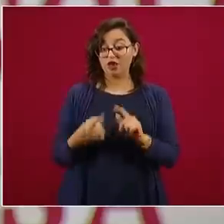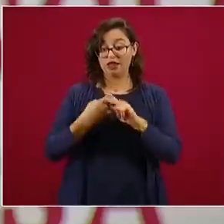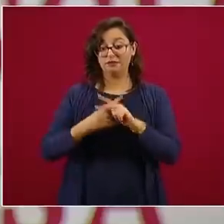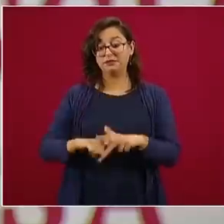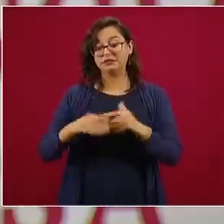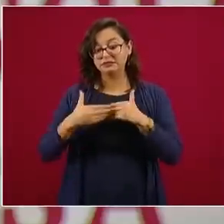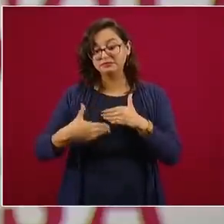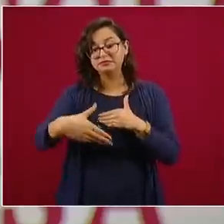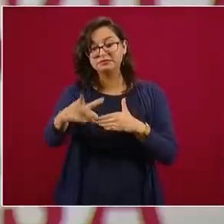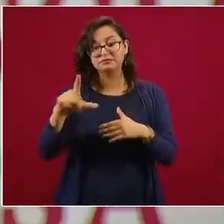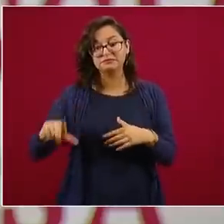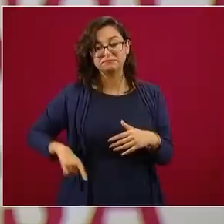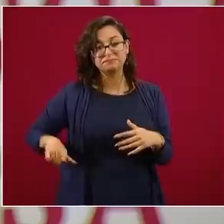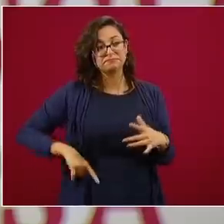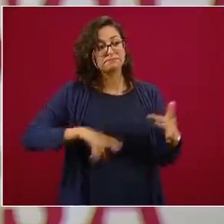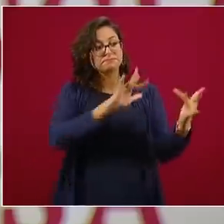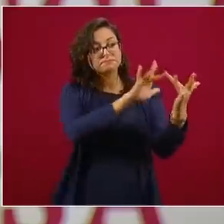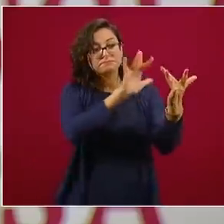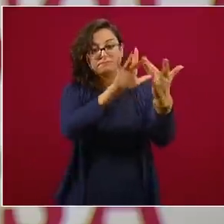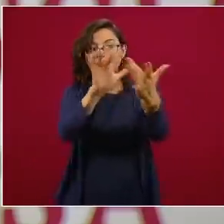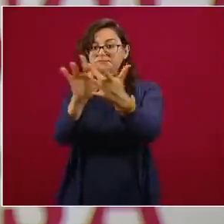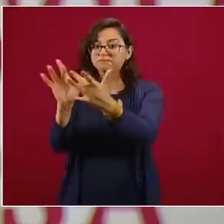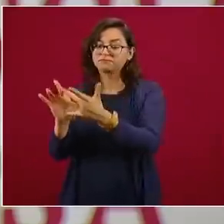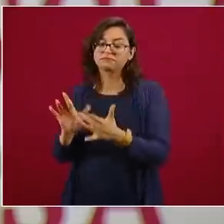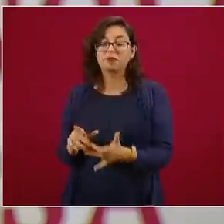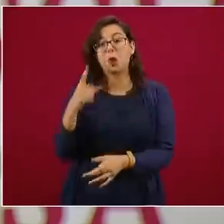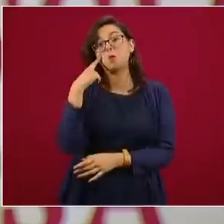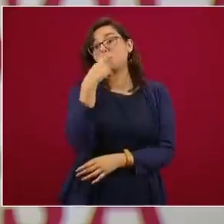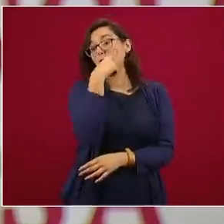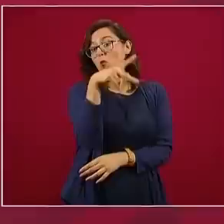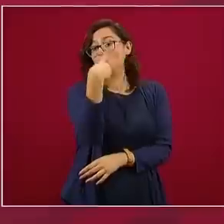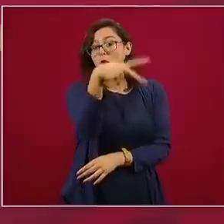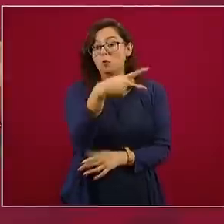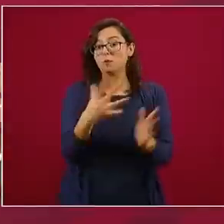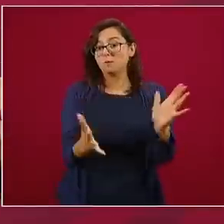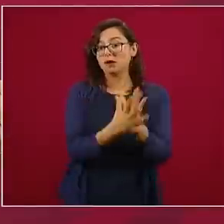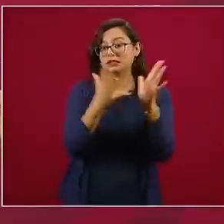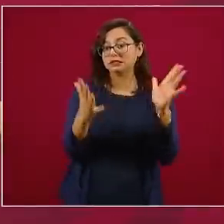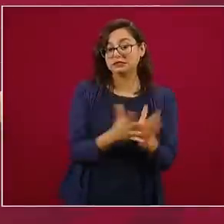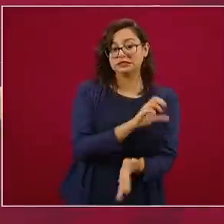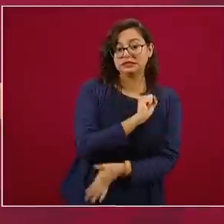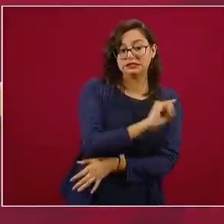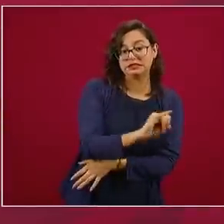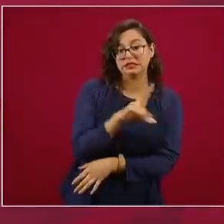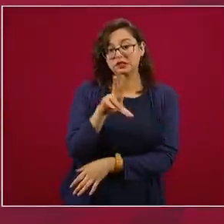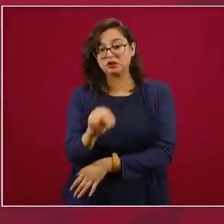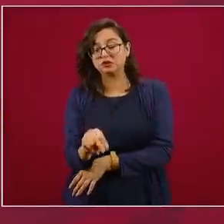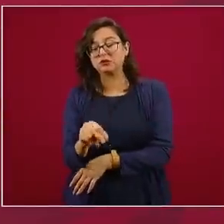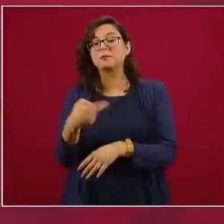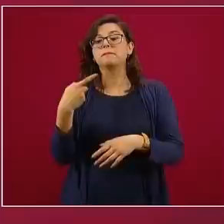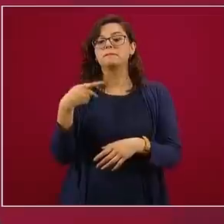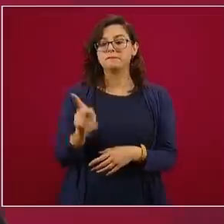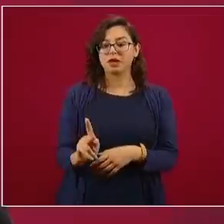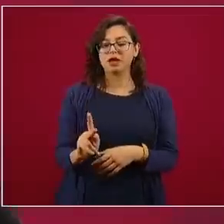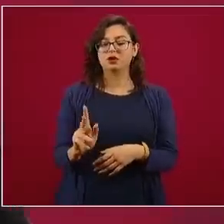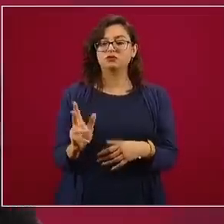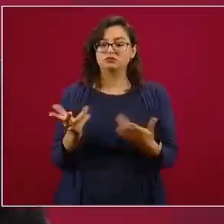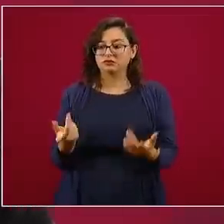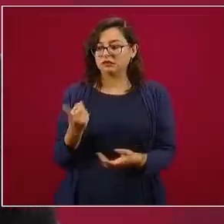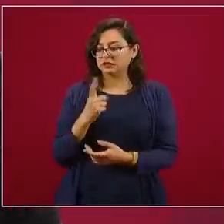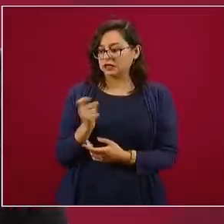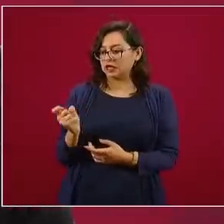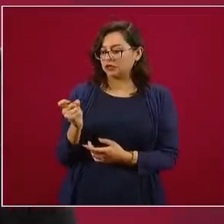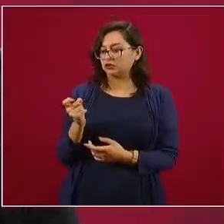gobiernos y ahora sí que ya es una decisión de cada gobierno, pero ya las cifras que están previendo pues son cifras muy